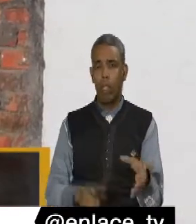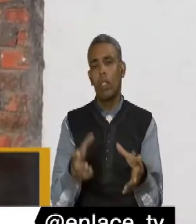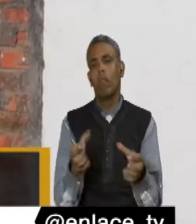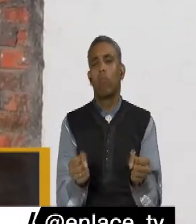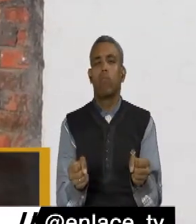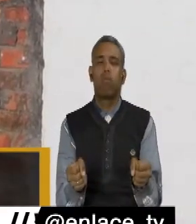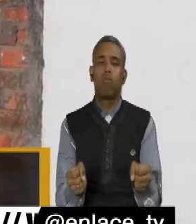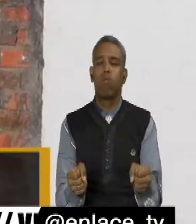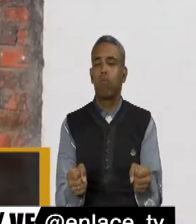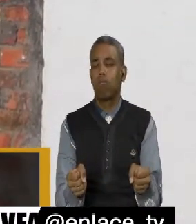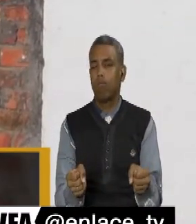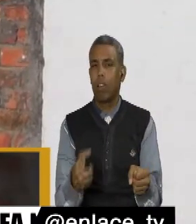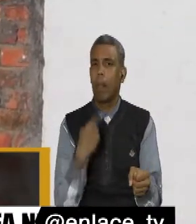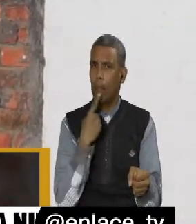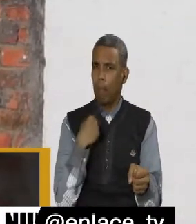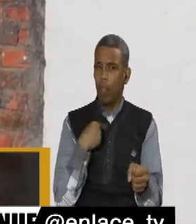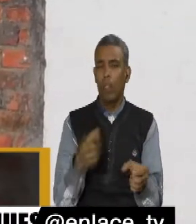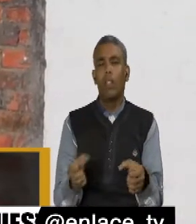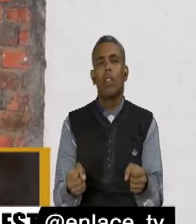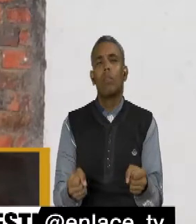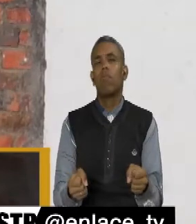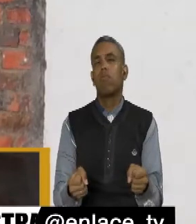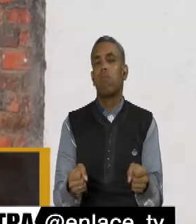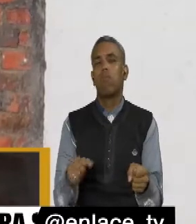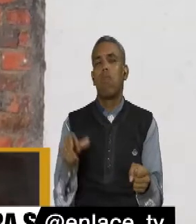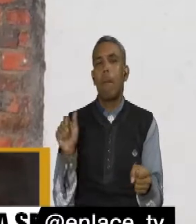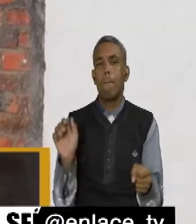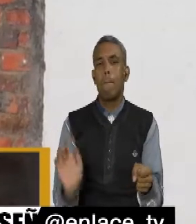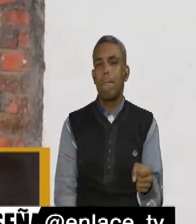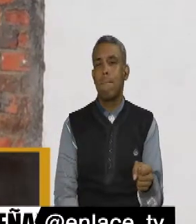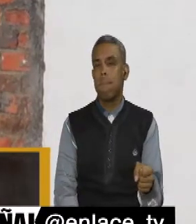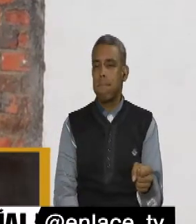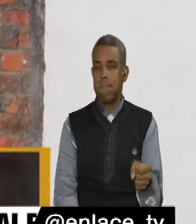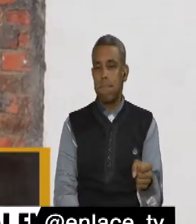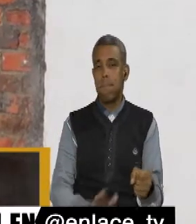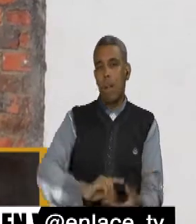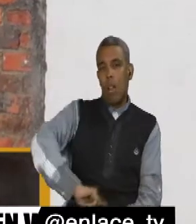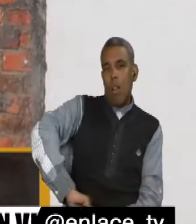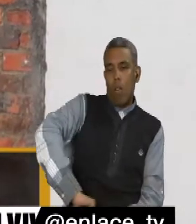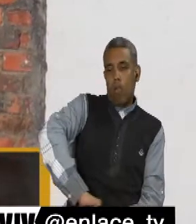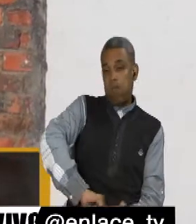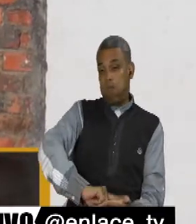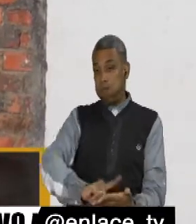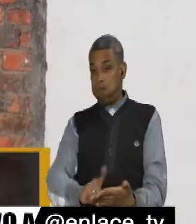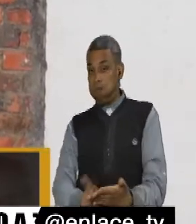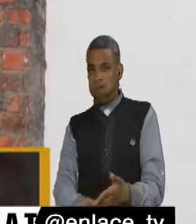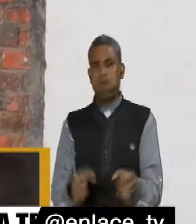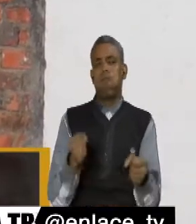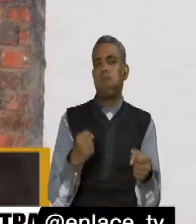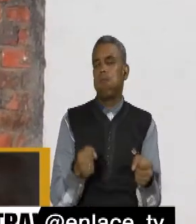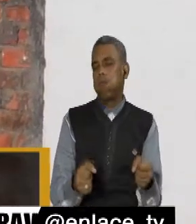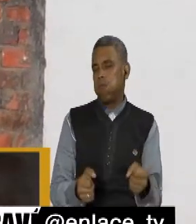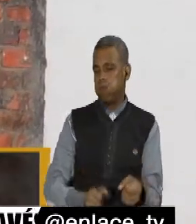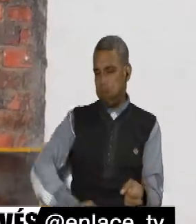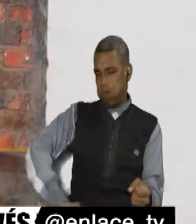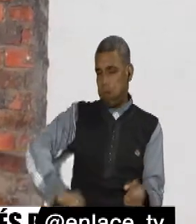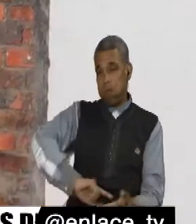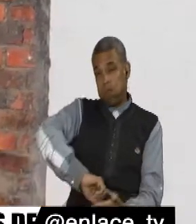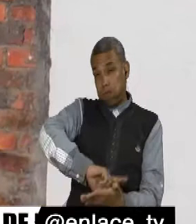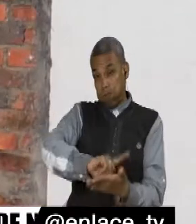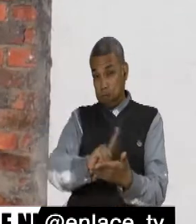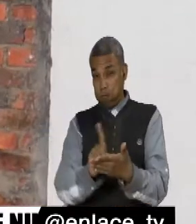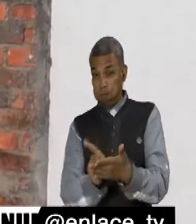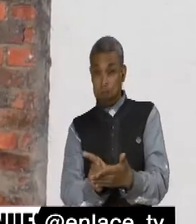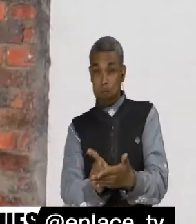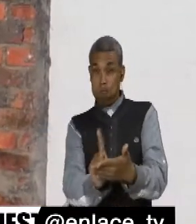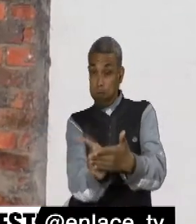manifiesta, se le quedó pegado el pie del acelerador y continuó su marcha y, como le digo, afortunadamente no hubo